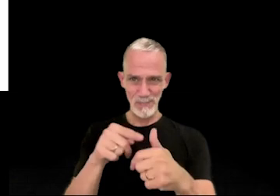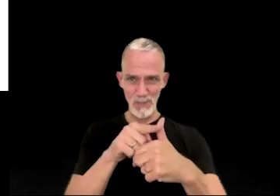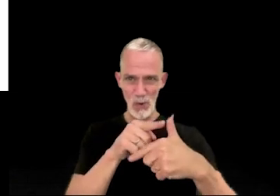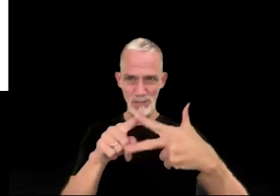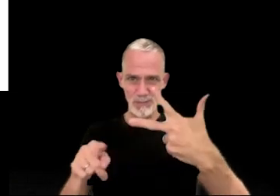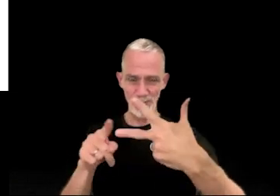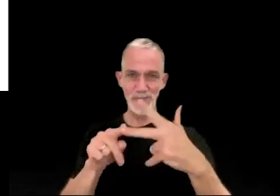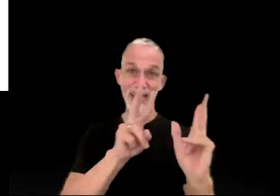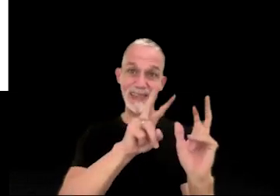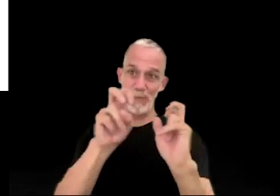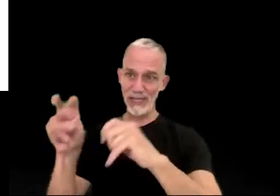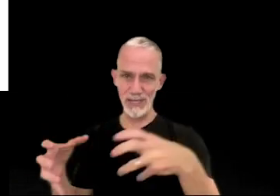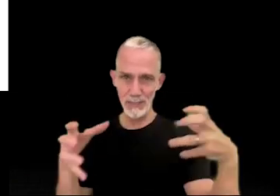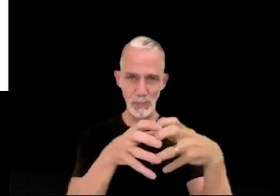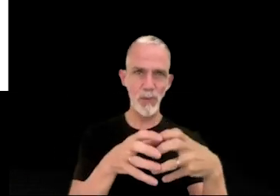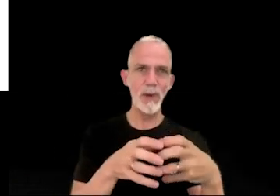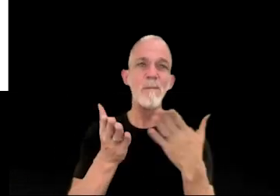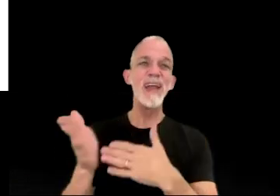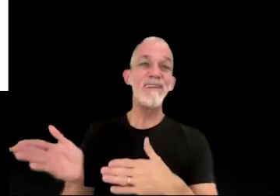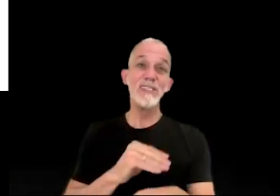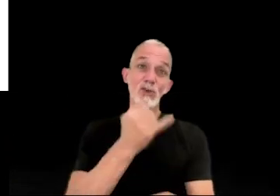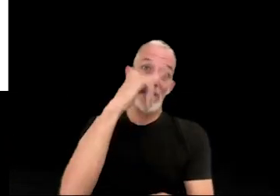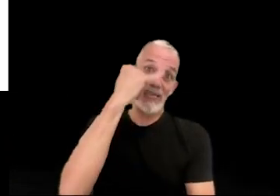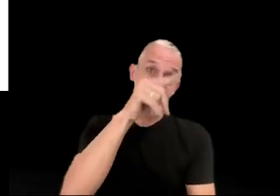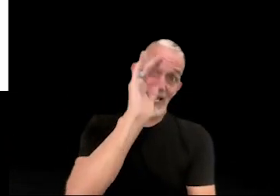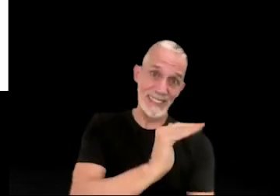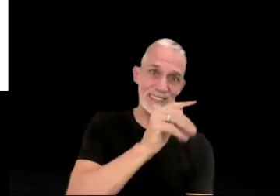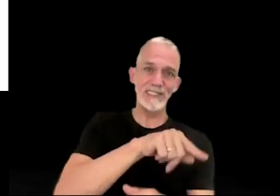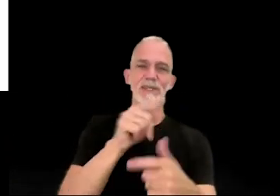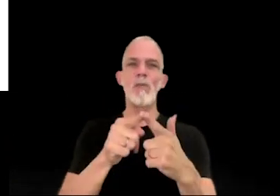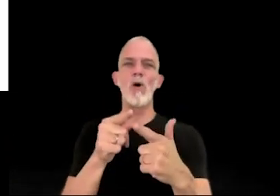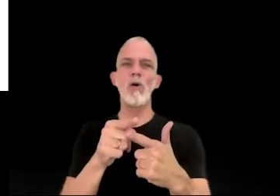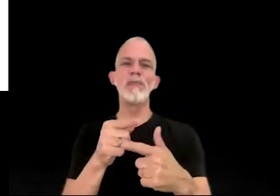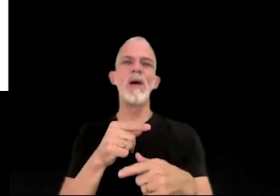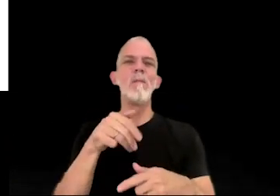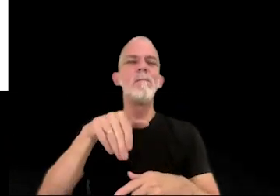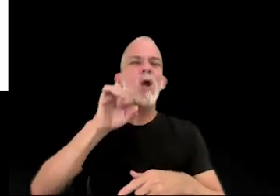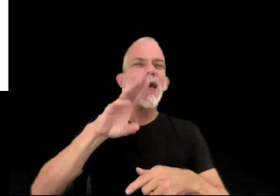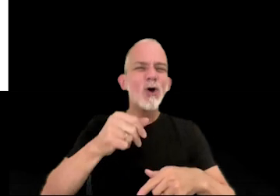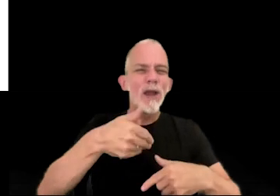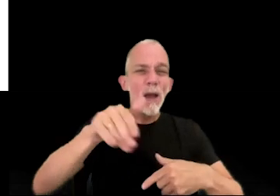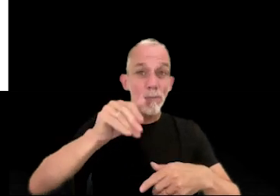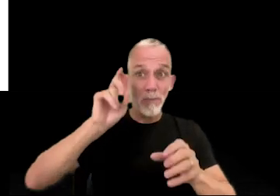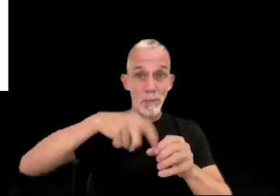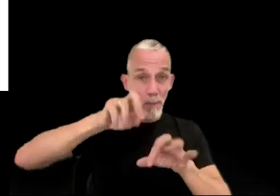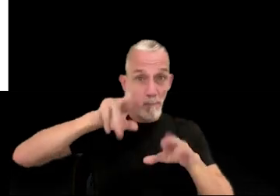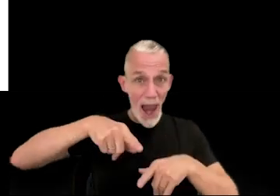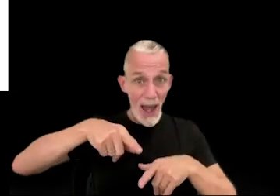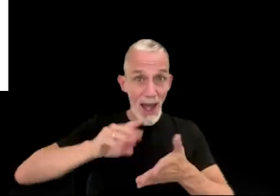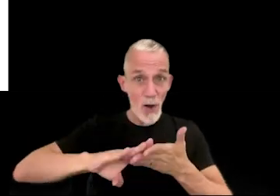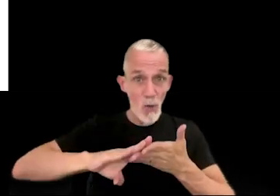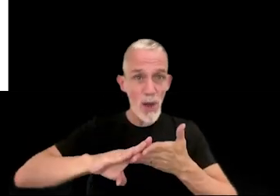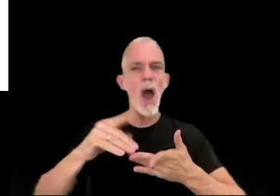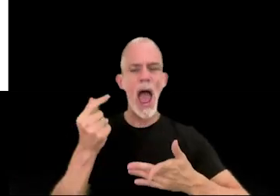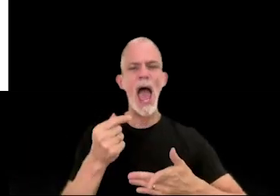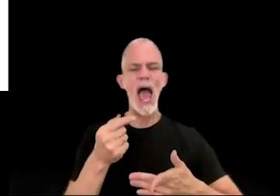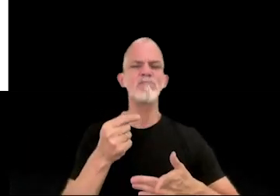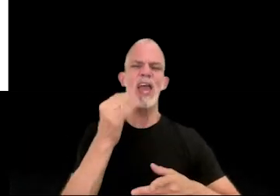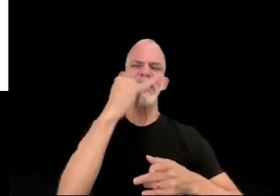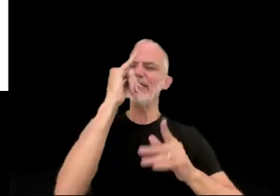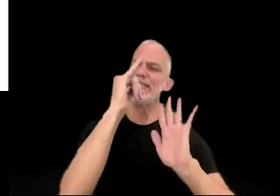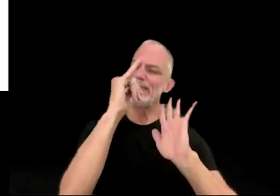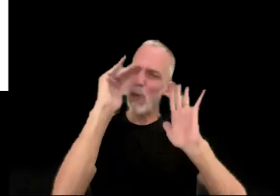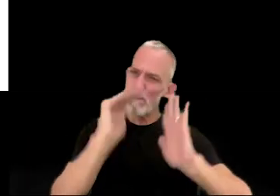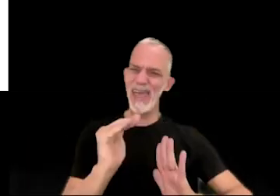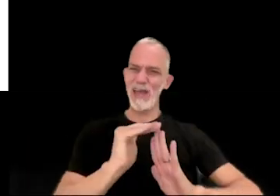esquemas. Los beneficios en materia de intereses, cómo la moratoria habilita algunas condonaciones de los